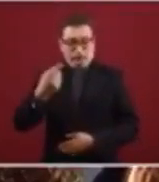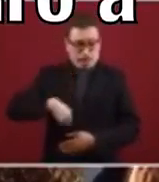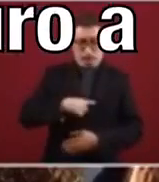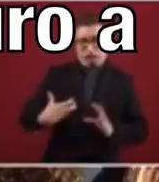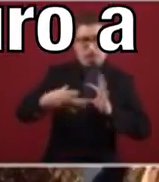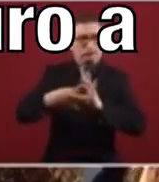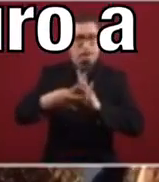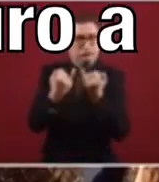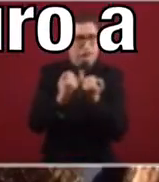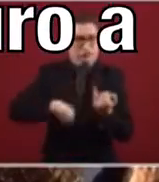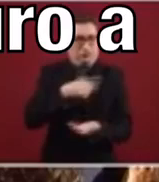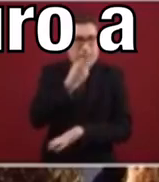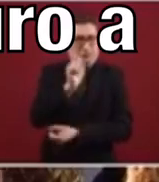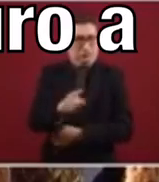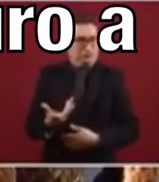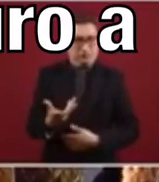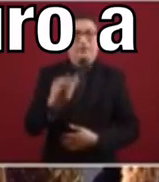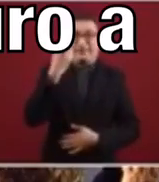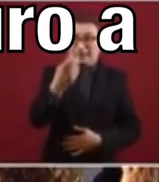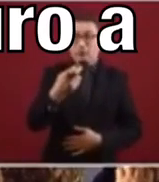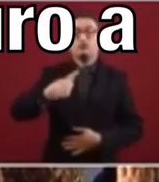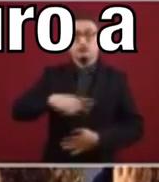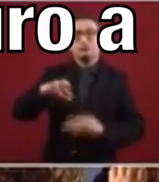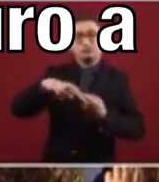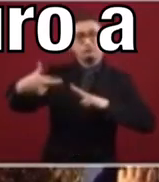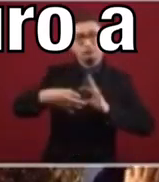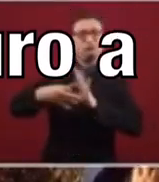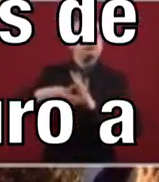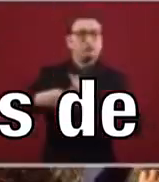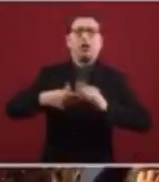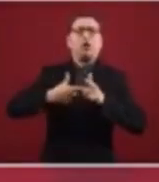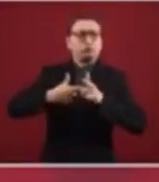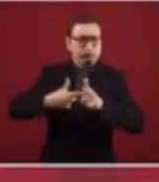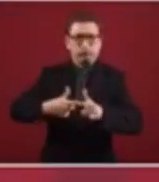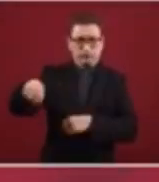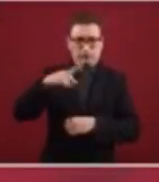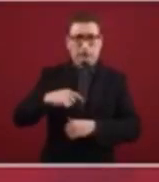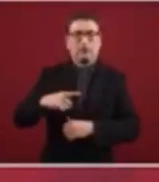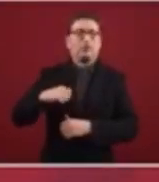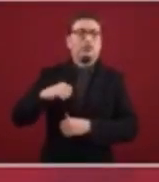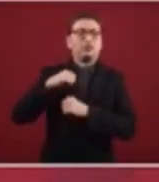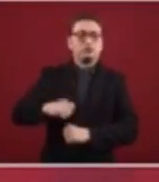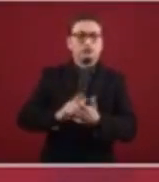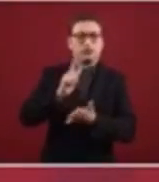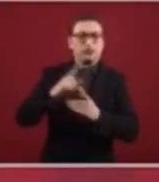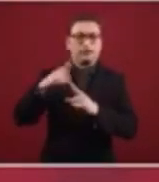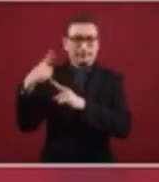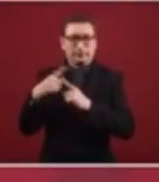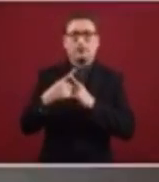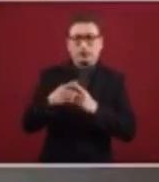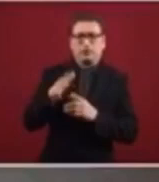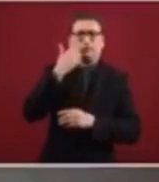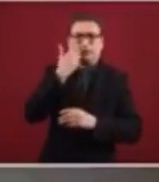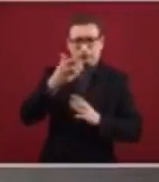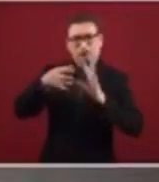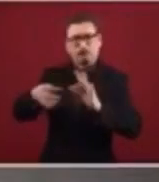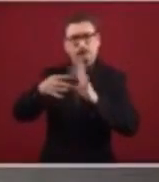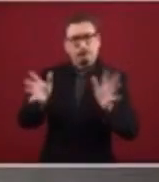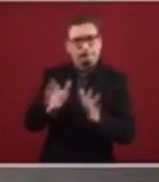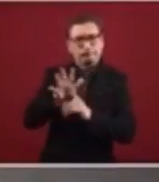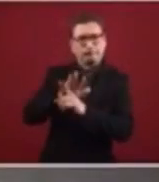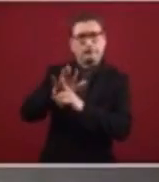estamos sosteniendo y vamos a mantener buenas relaciones con eeuu el sentido de que nos conviene a